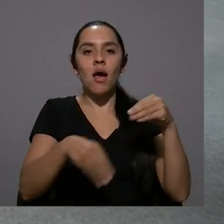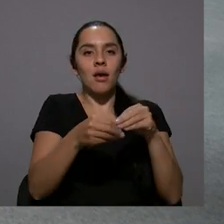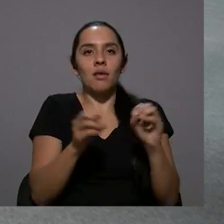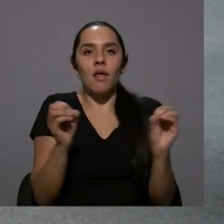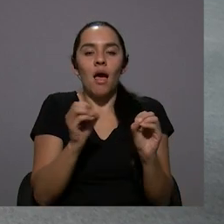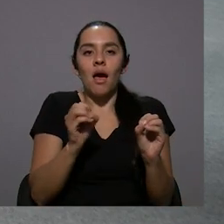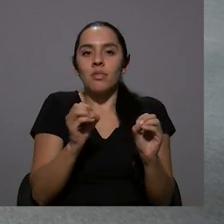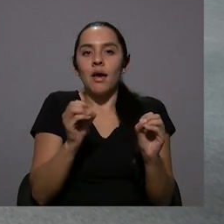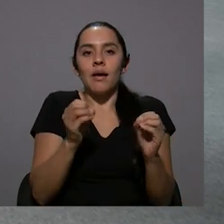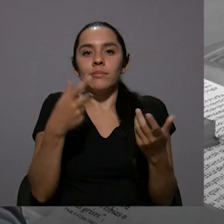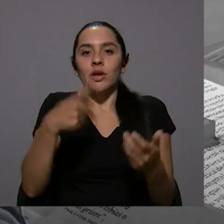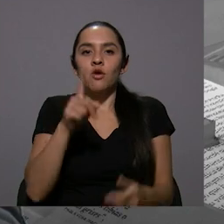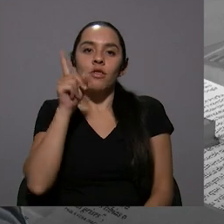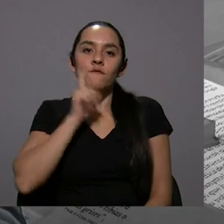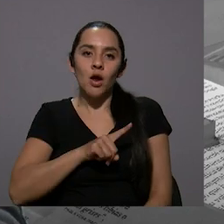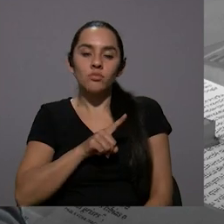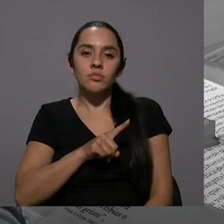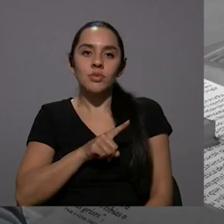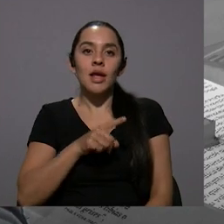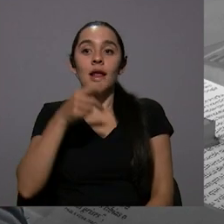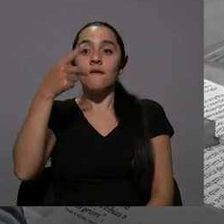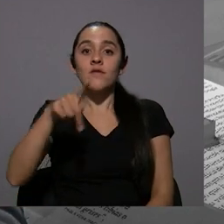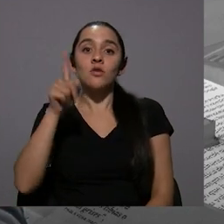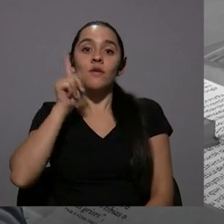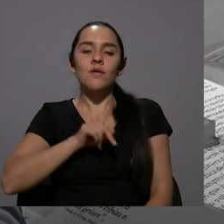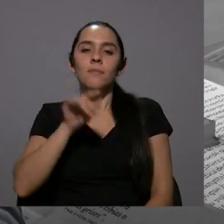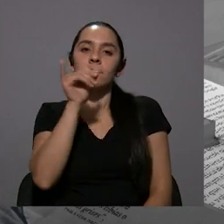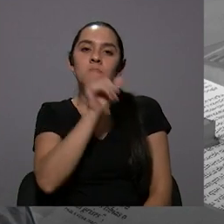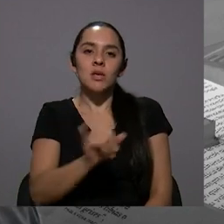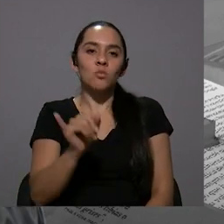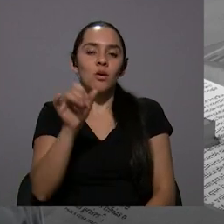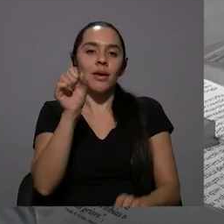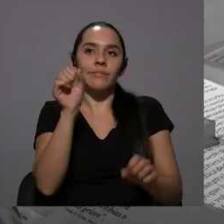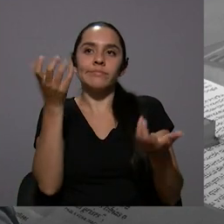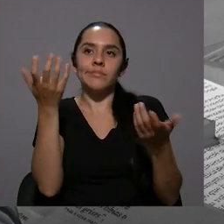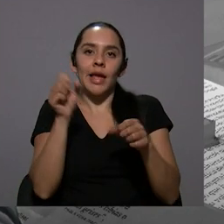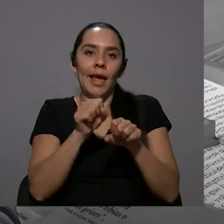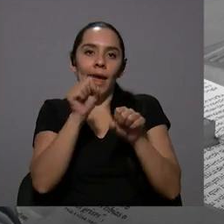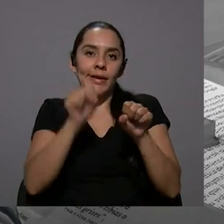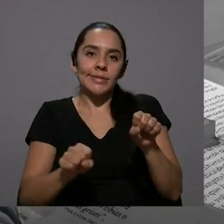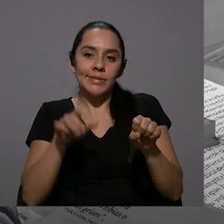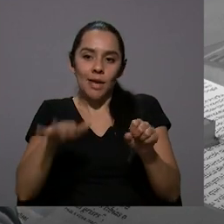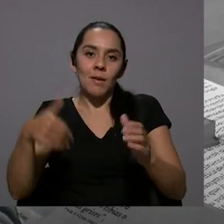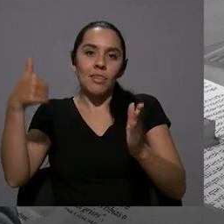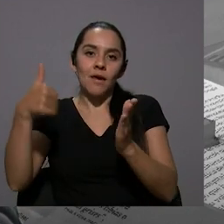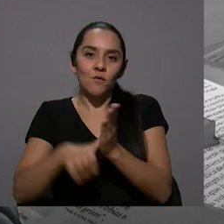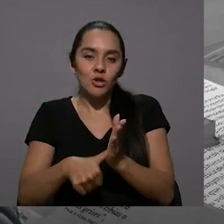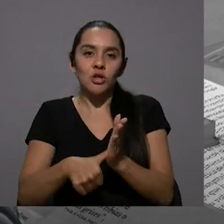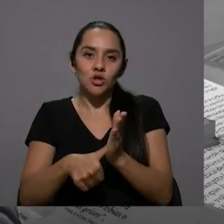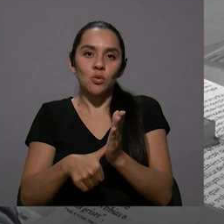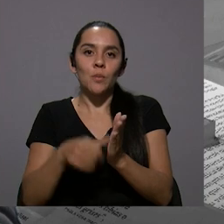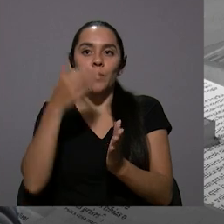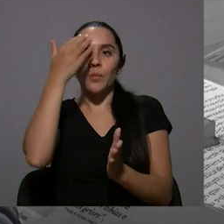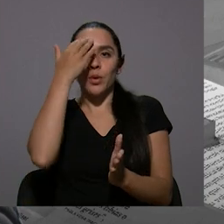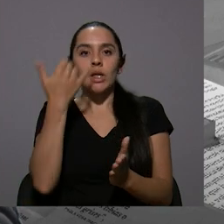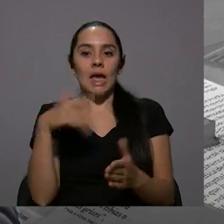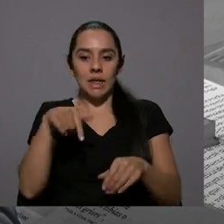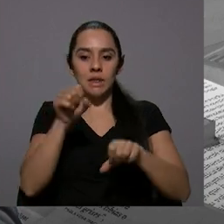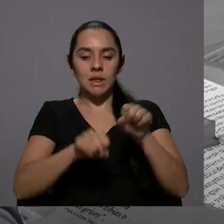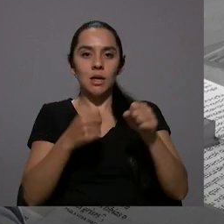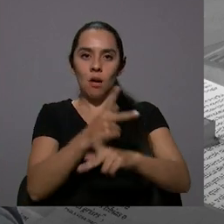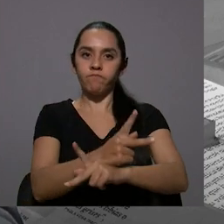mayores riesgos de fraude los riesgos de fraude son los mismos que ya el sistema nuestro sistema está muy blindado contra esos